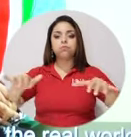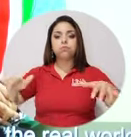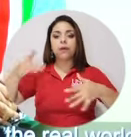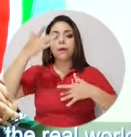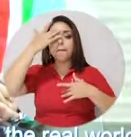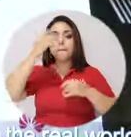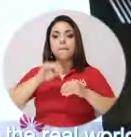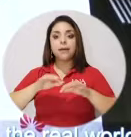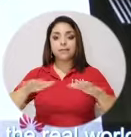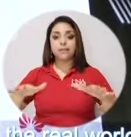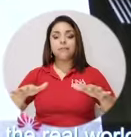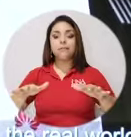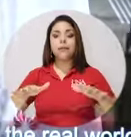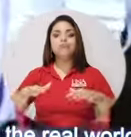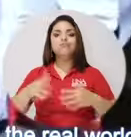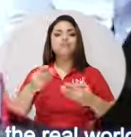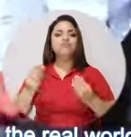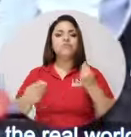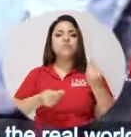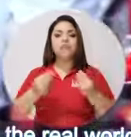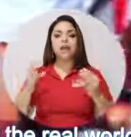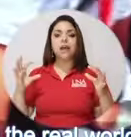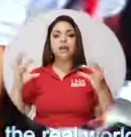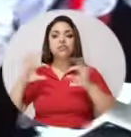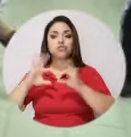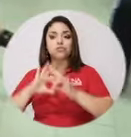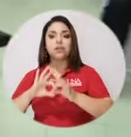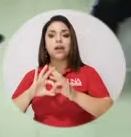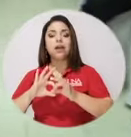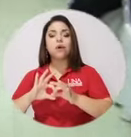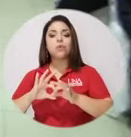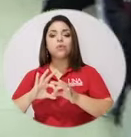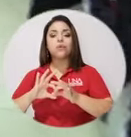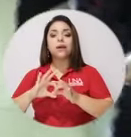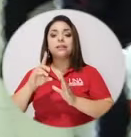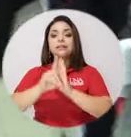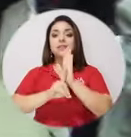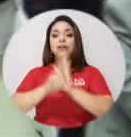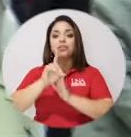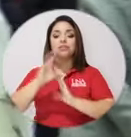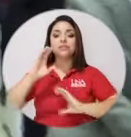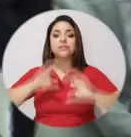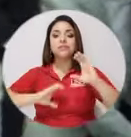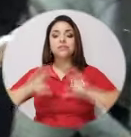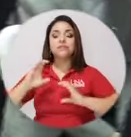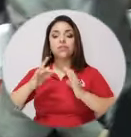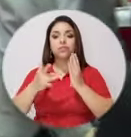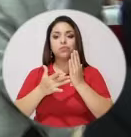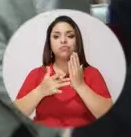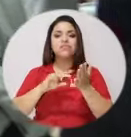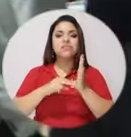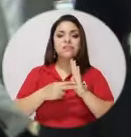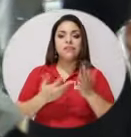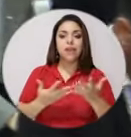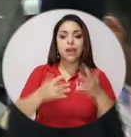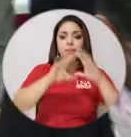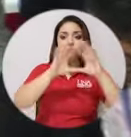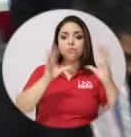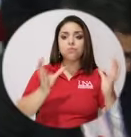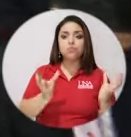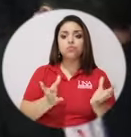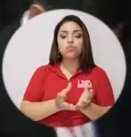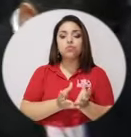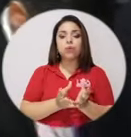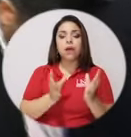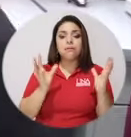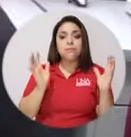pandemia están también asociadas a estos mismos desarrollos científico-tecnológicos. Es decir, el mundo es cada vez más pequeño y